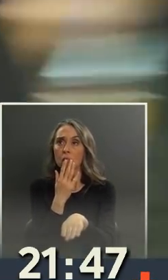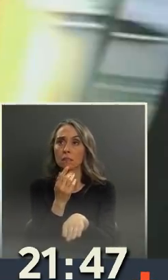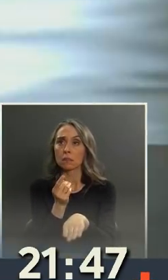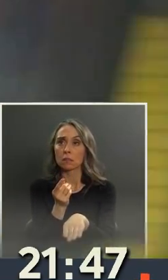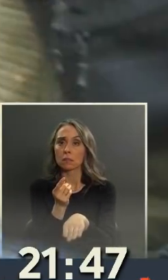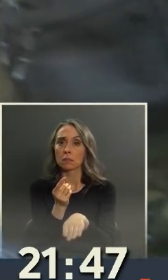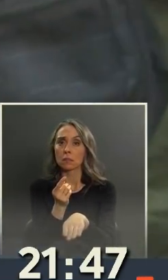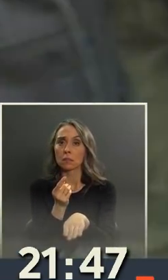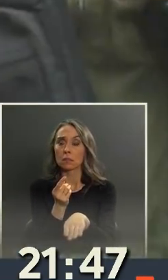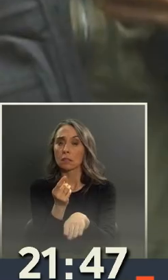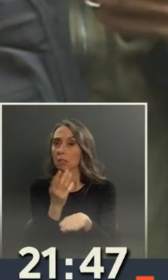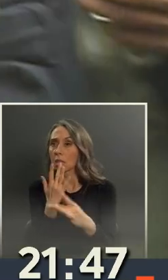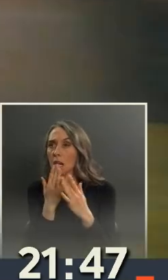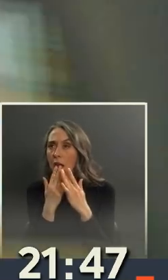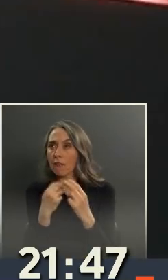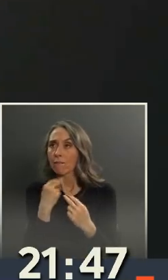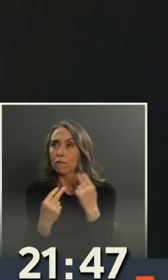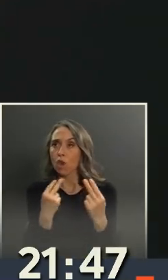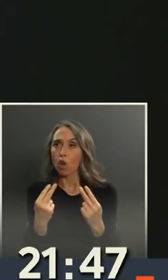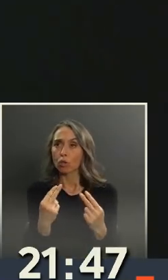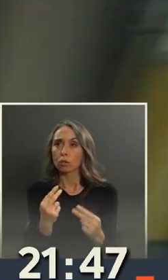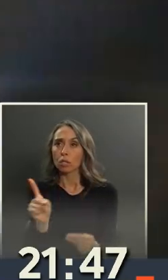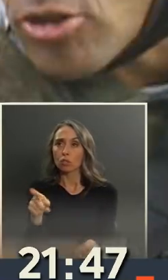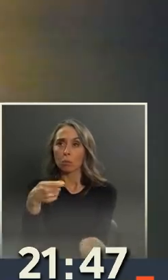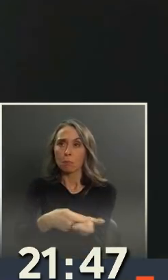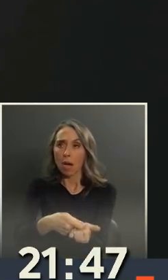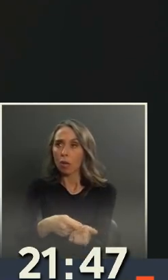Yo te apago, ¿eh? Yo te apago.